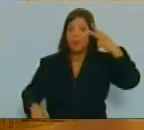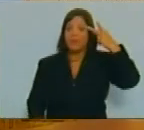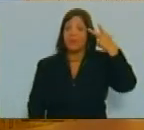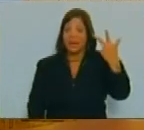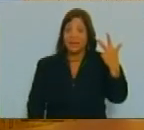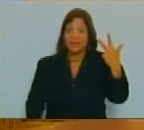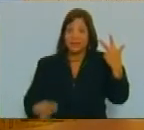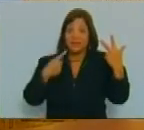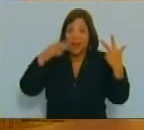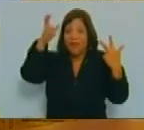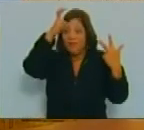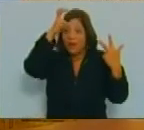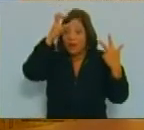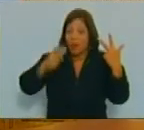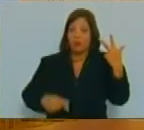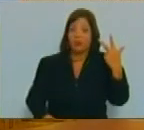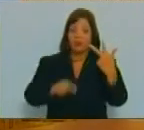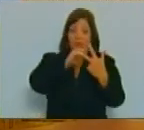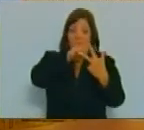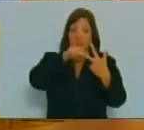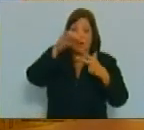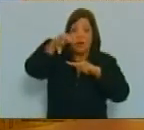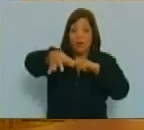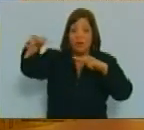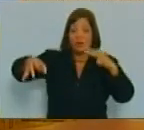y falcón carirubana